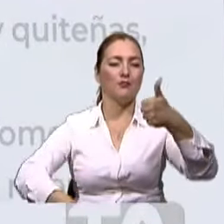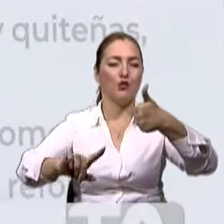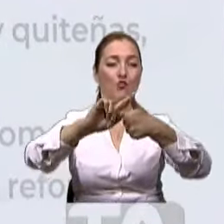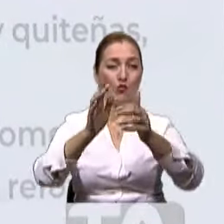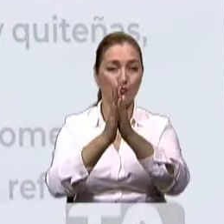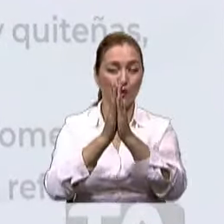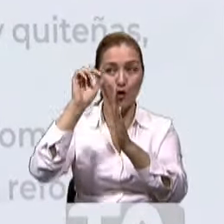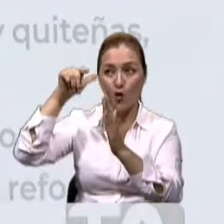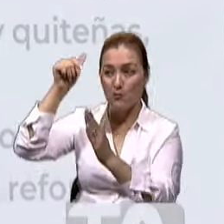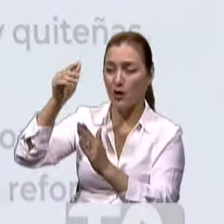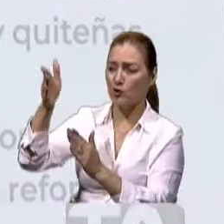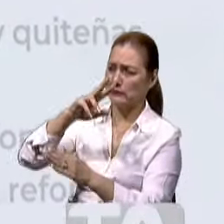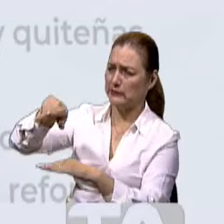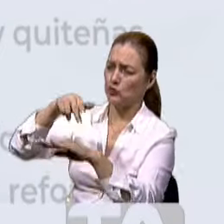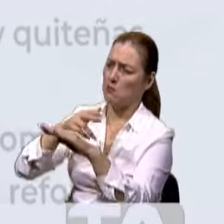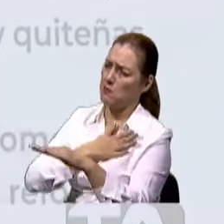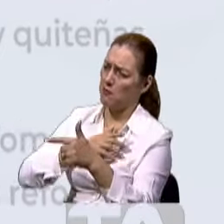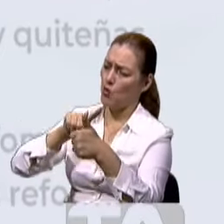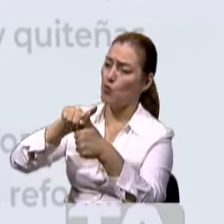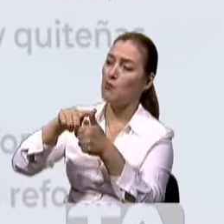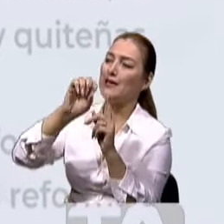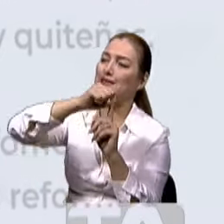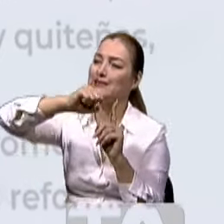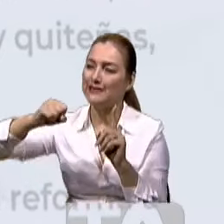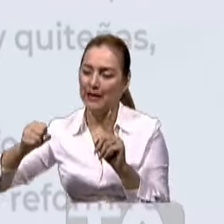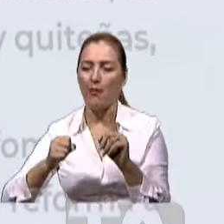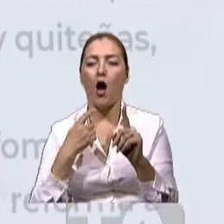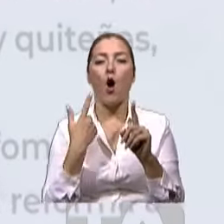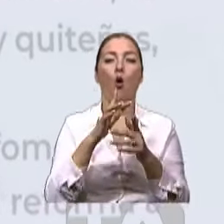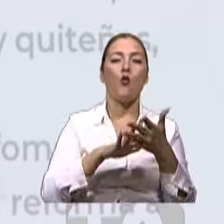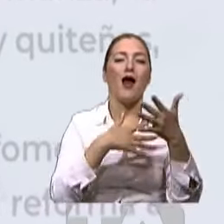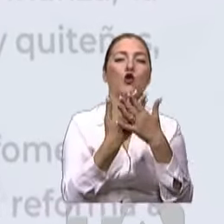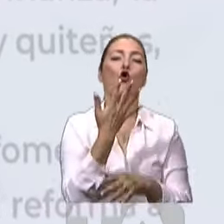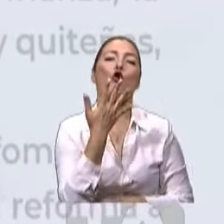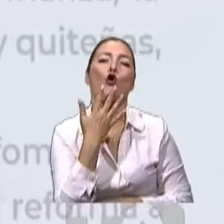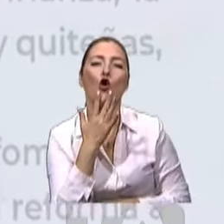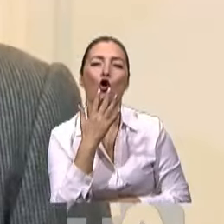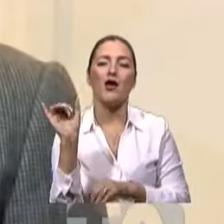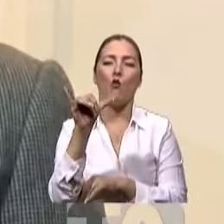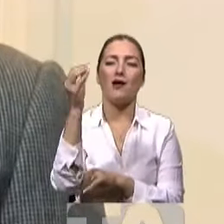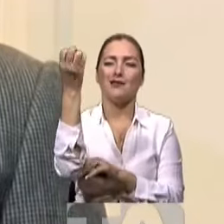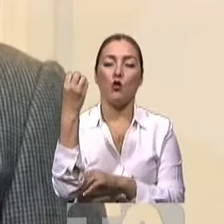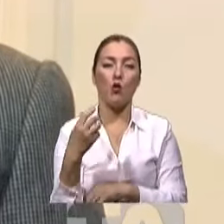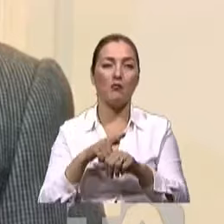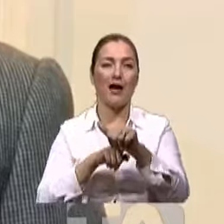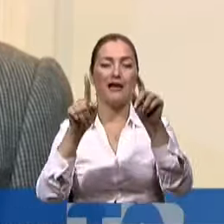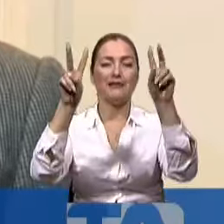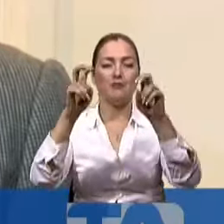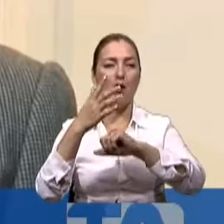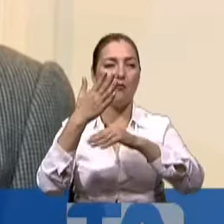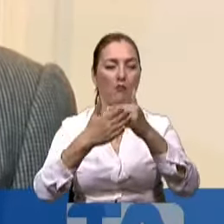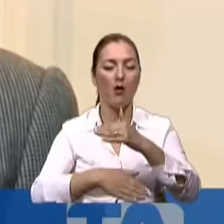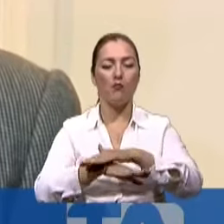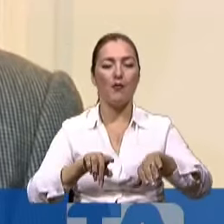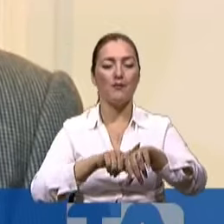el solicitar al gobierno nacional que se implemente un sistema de semaforización para la aplicación del toque de queda. En Quito todavía